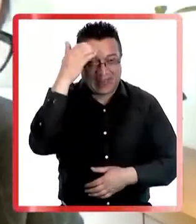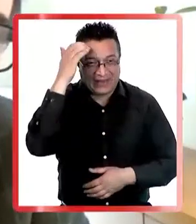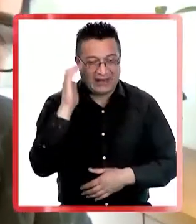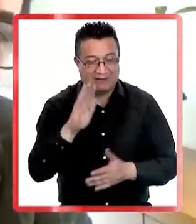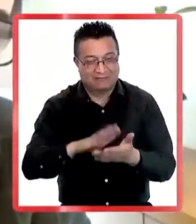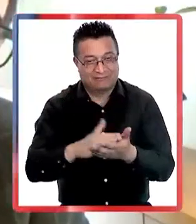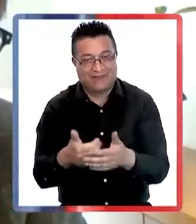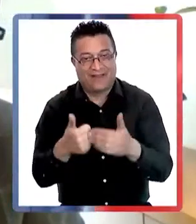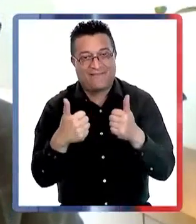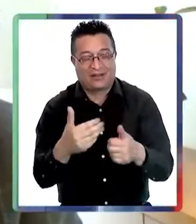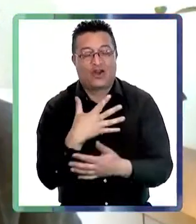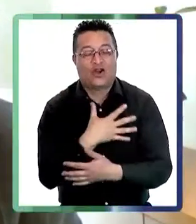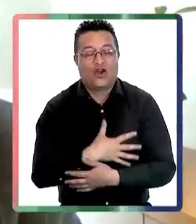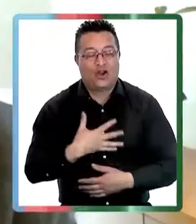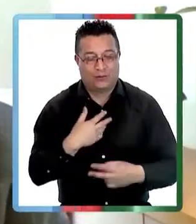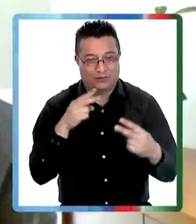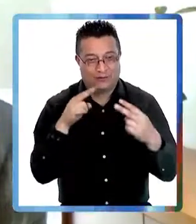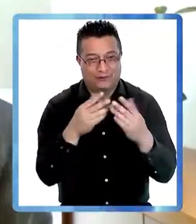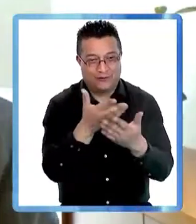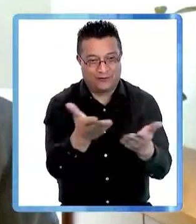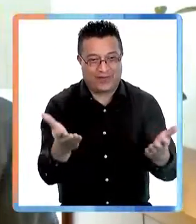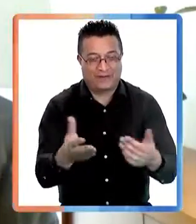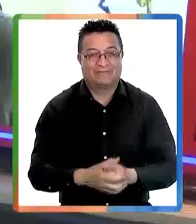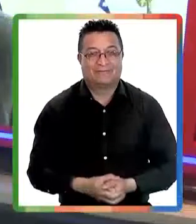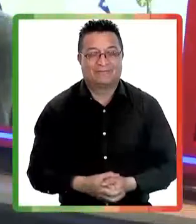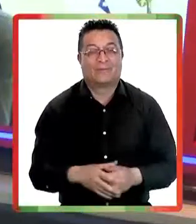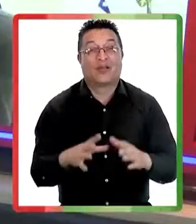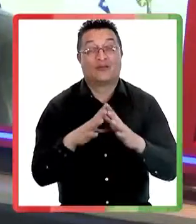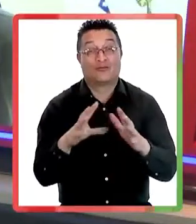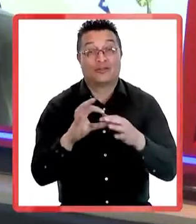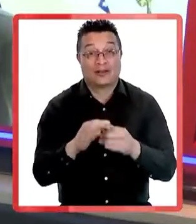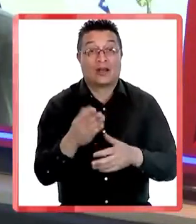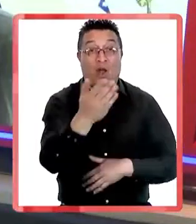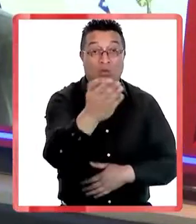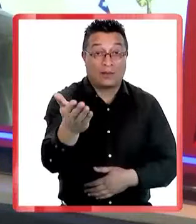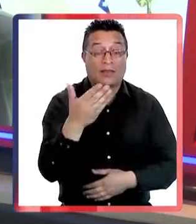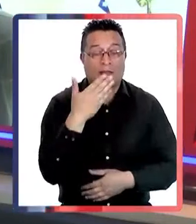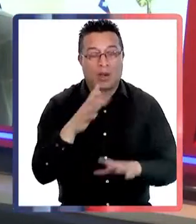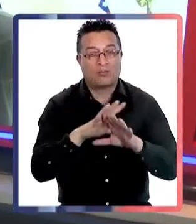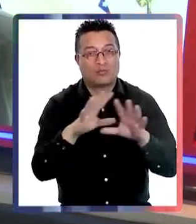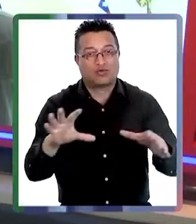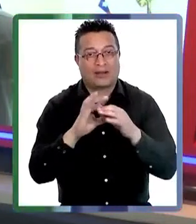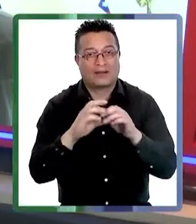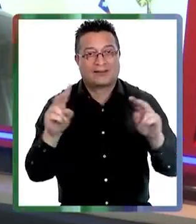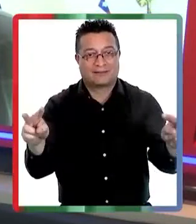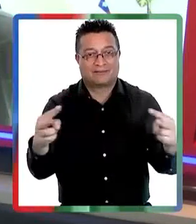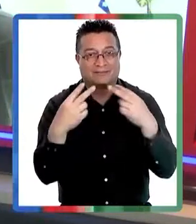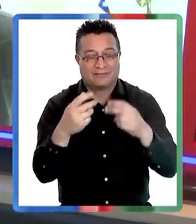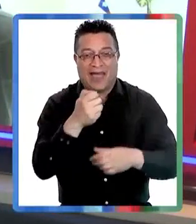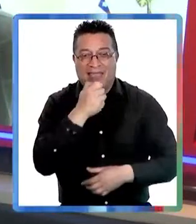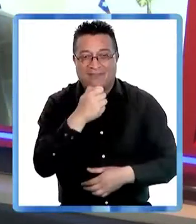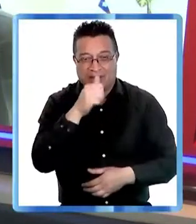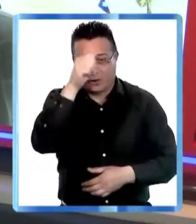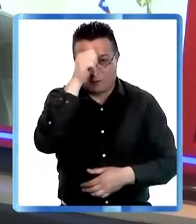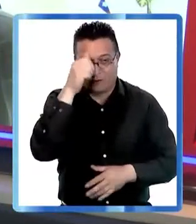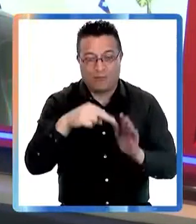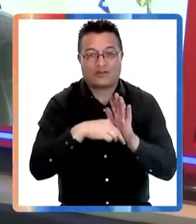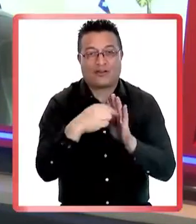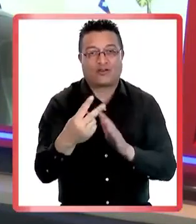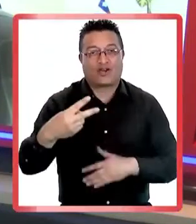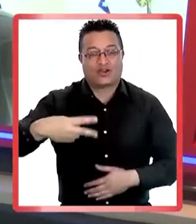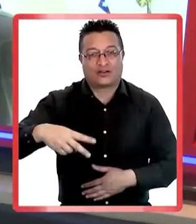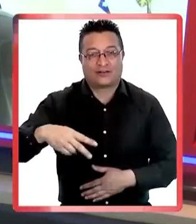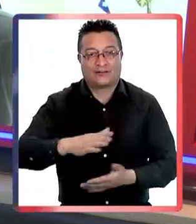alcalde, que esté muy bien. Un gusto haber estado con ustedes. Muchísimas gracias. Y a ustedes también, muchas gracias por acompañarnos en la entrevista del domingo de